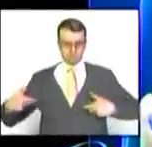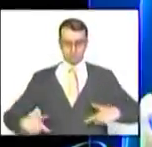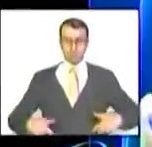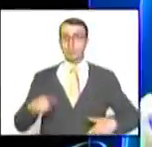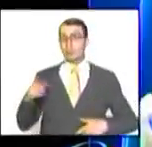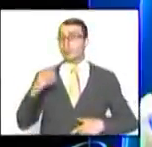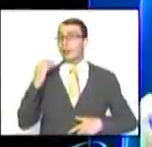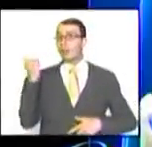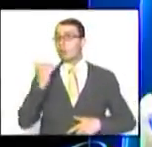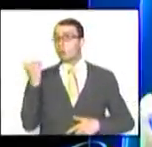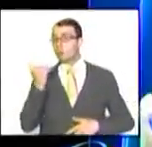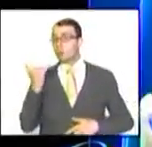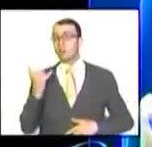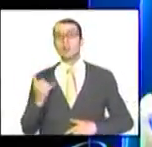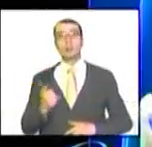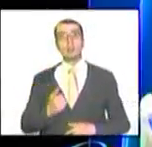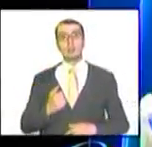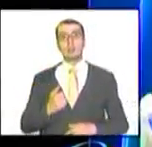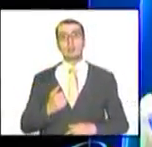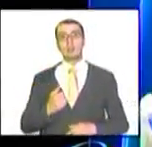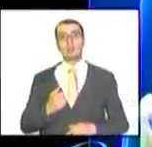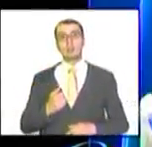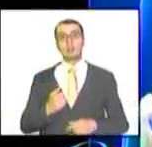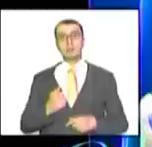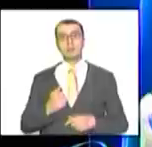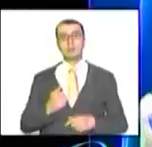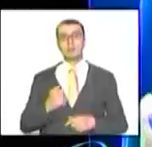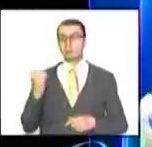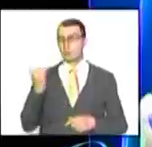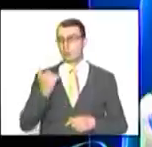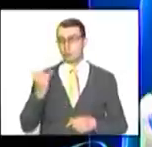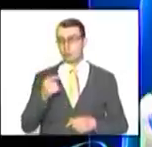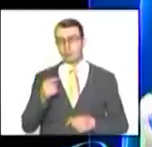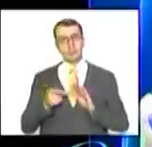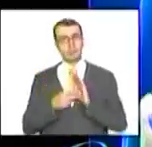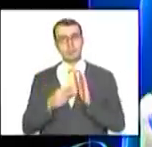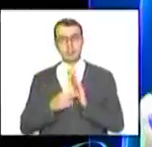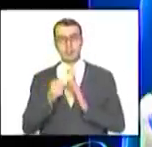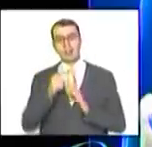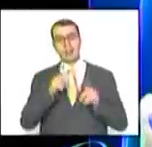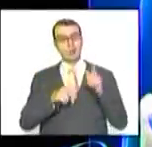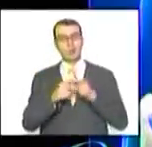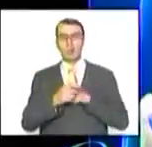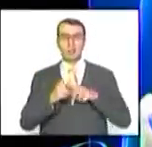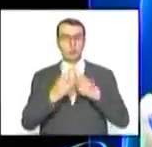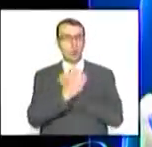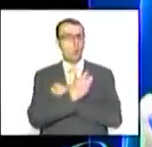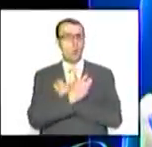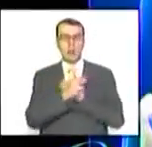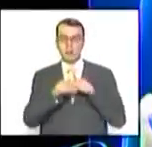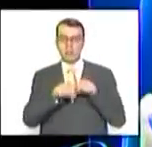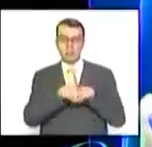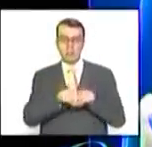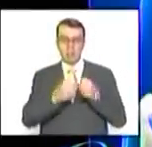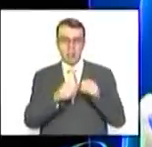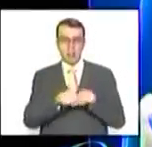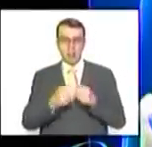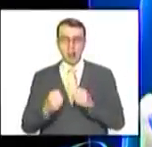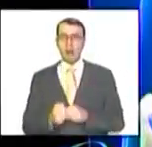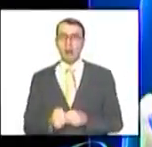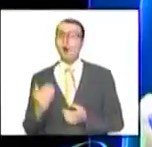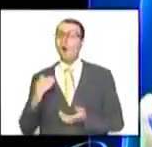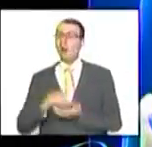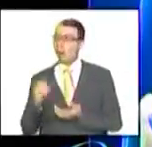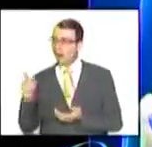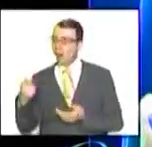son esas cartílagos, esas facetas que se van degenerando y uno las puede reactivar. ¿Para